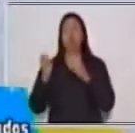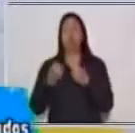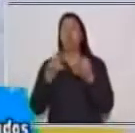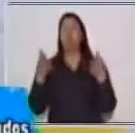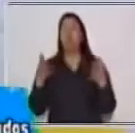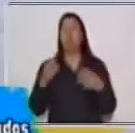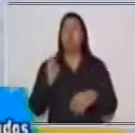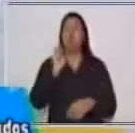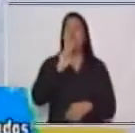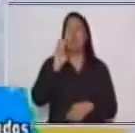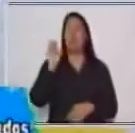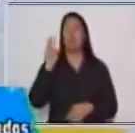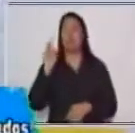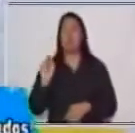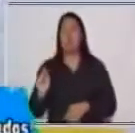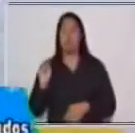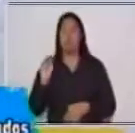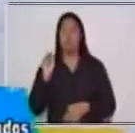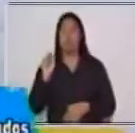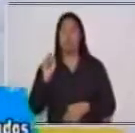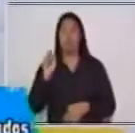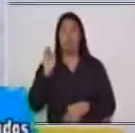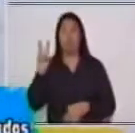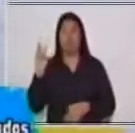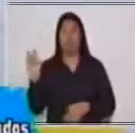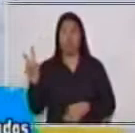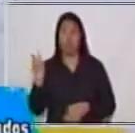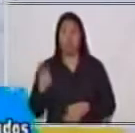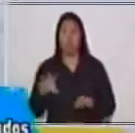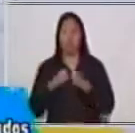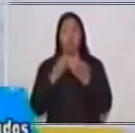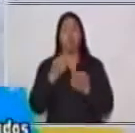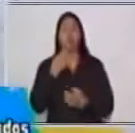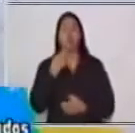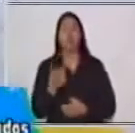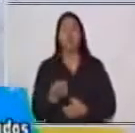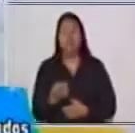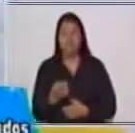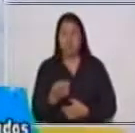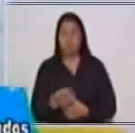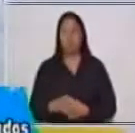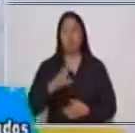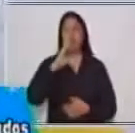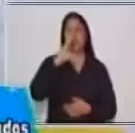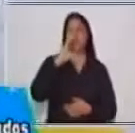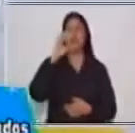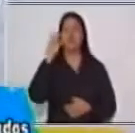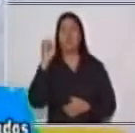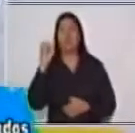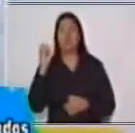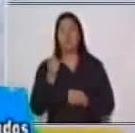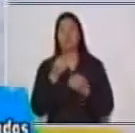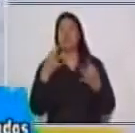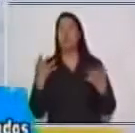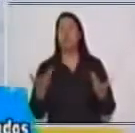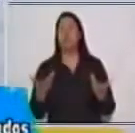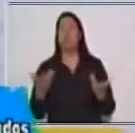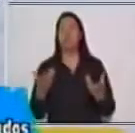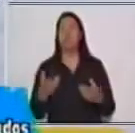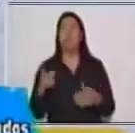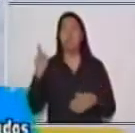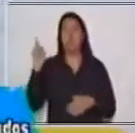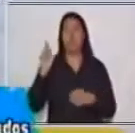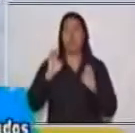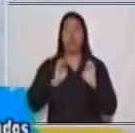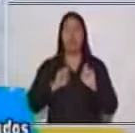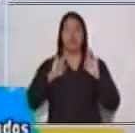22.22. Entonces la respuesta sería que en Celsius la temperatura sería en Estados